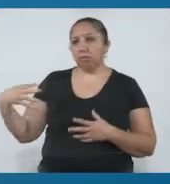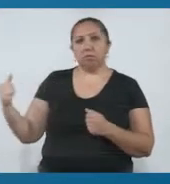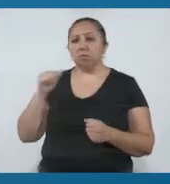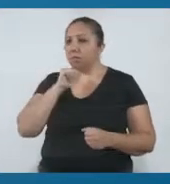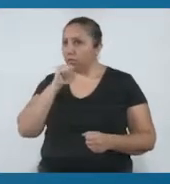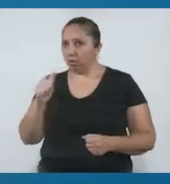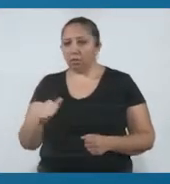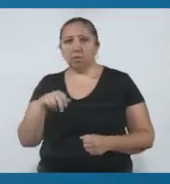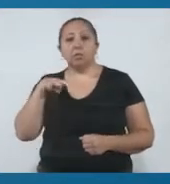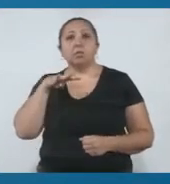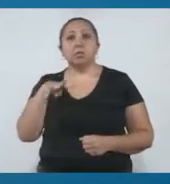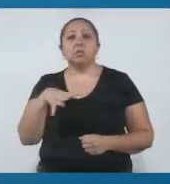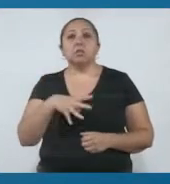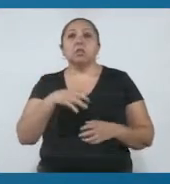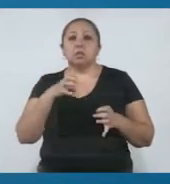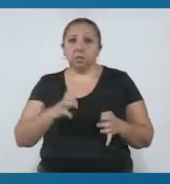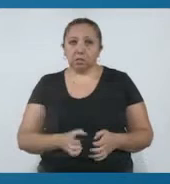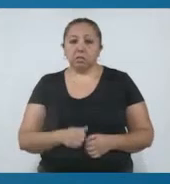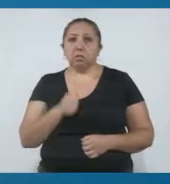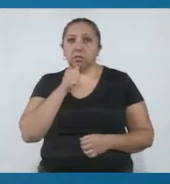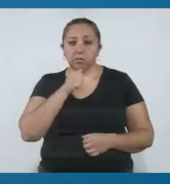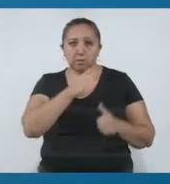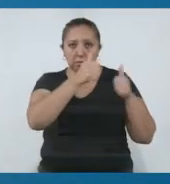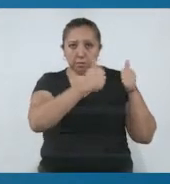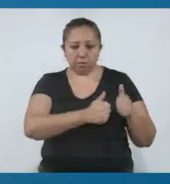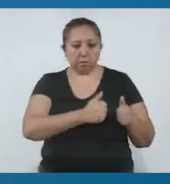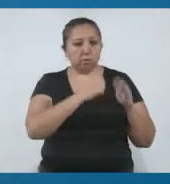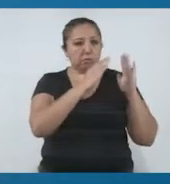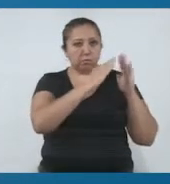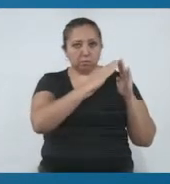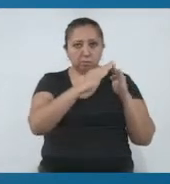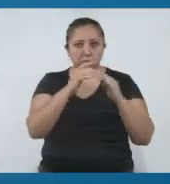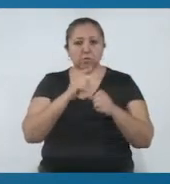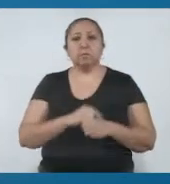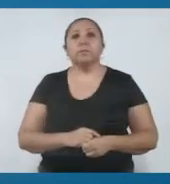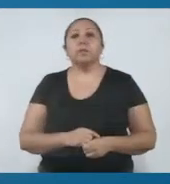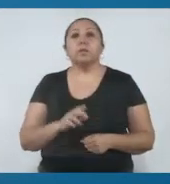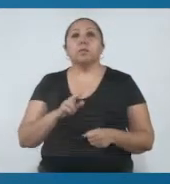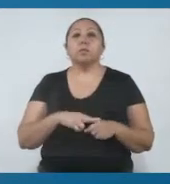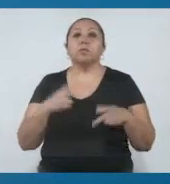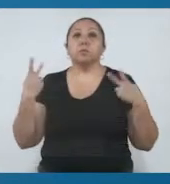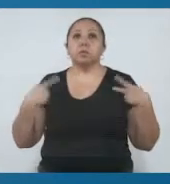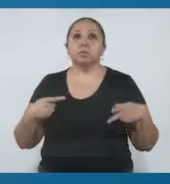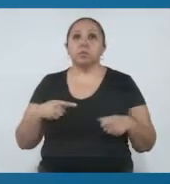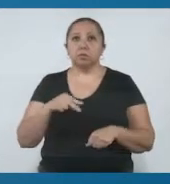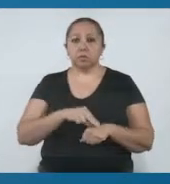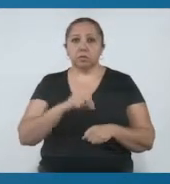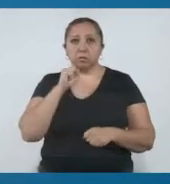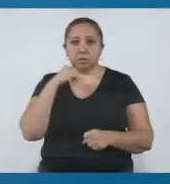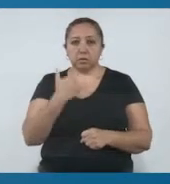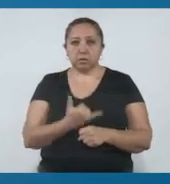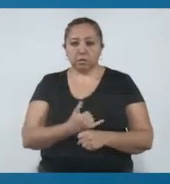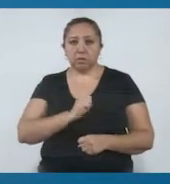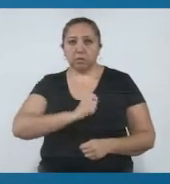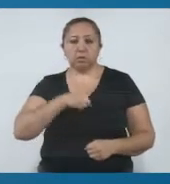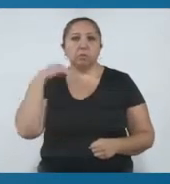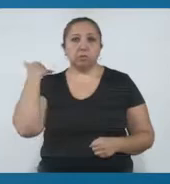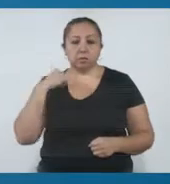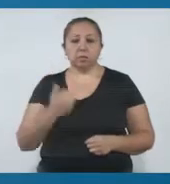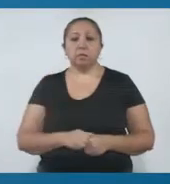contagiar. 19 están estables, aislados, monitoreados constantemente por personal médico de la Secretaría de Salud de